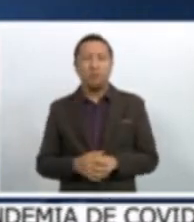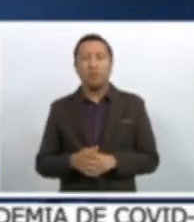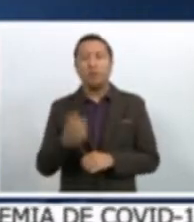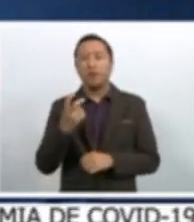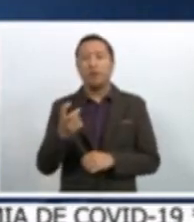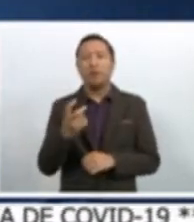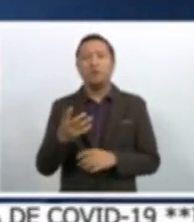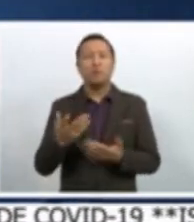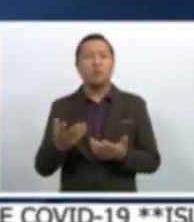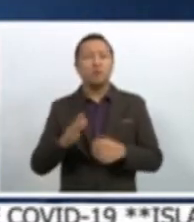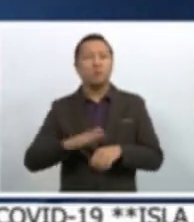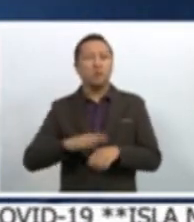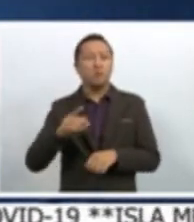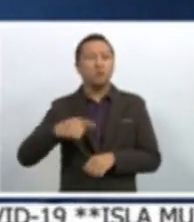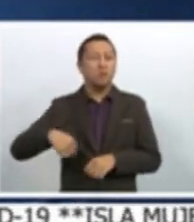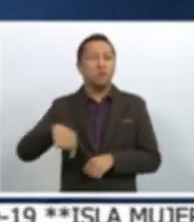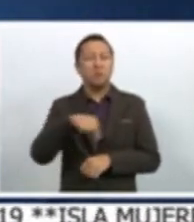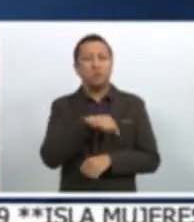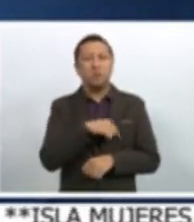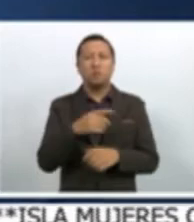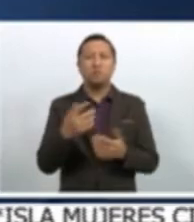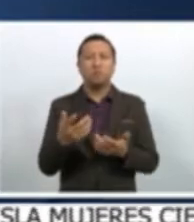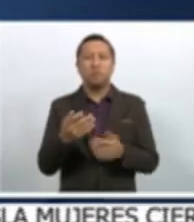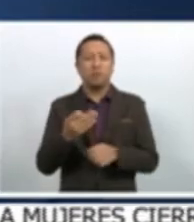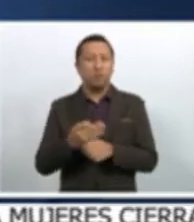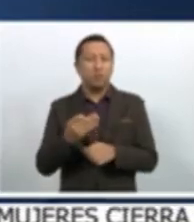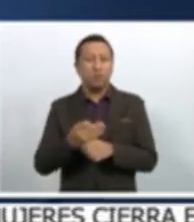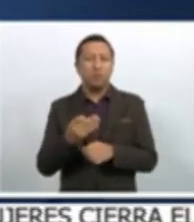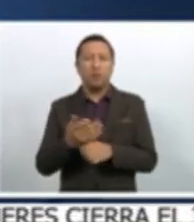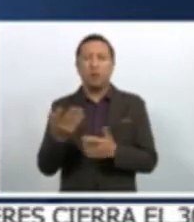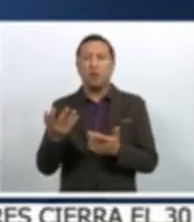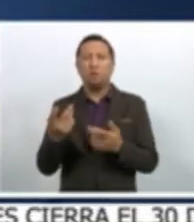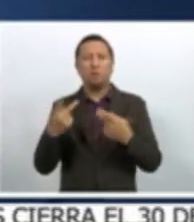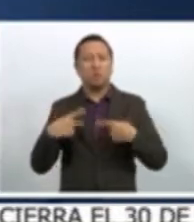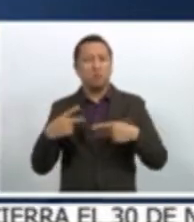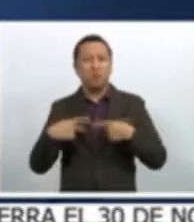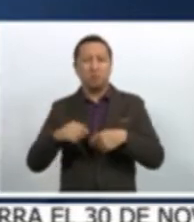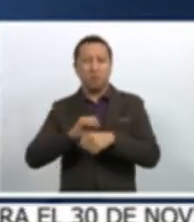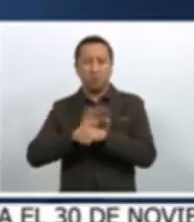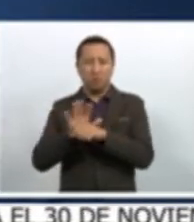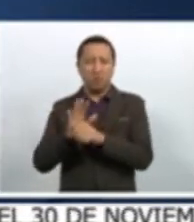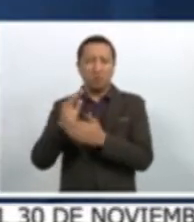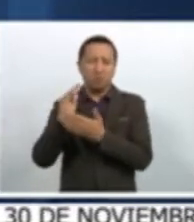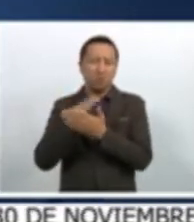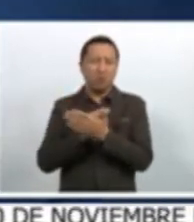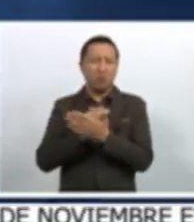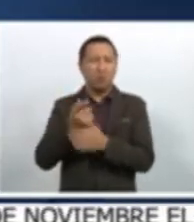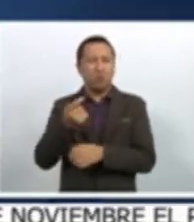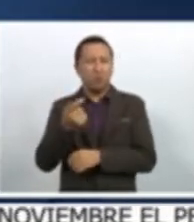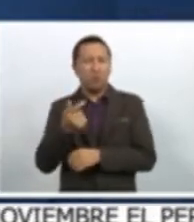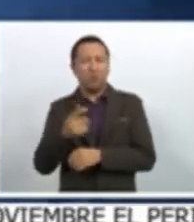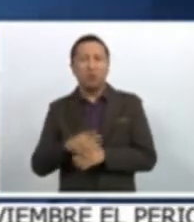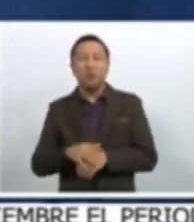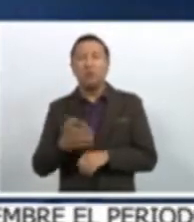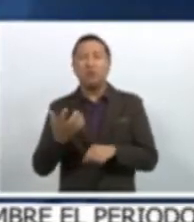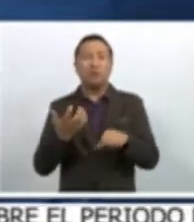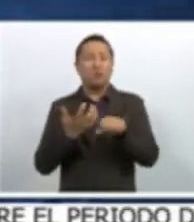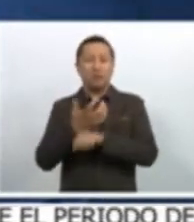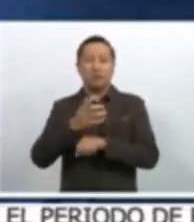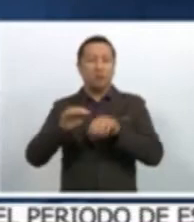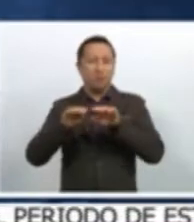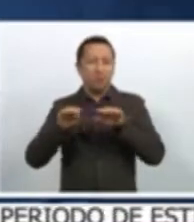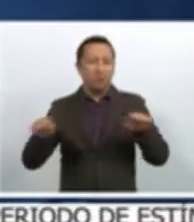en números nosotros estamos bajos, por decirlo así, en casos positivos de COVID, aunque a nivel estatal seguimos en semáforo